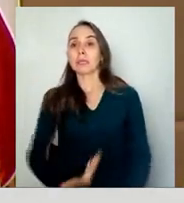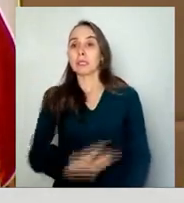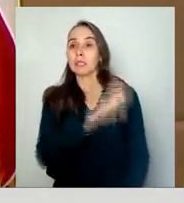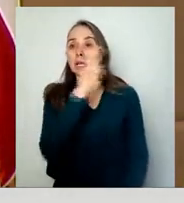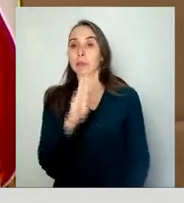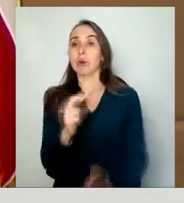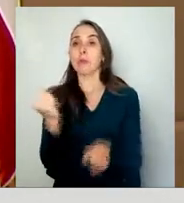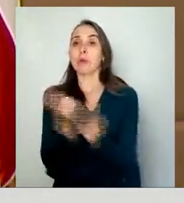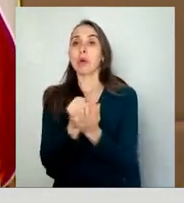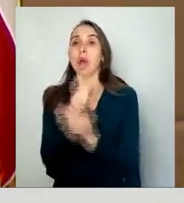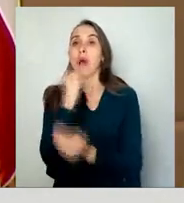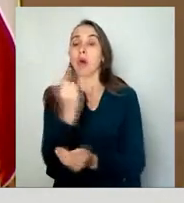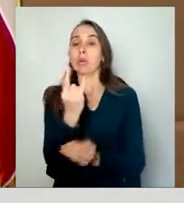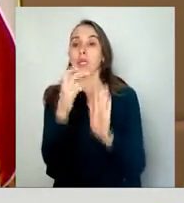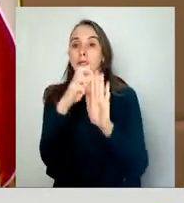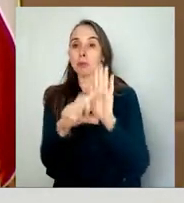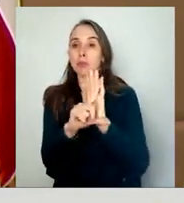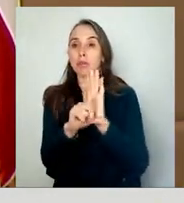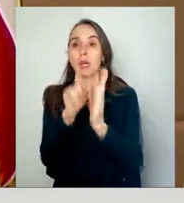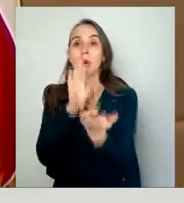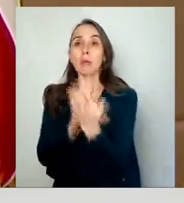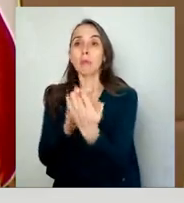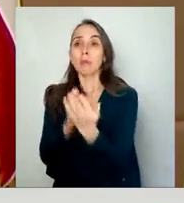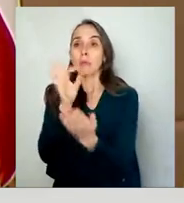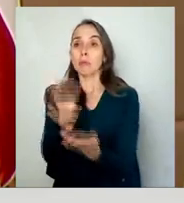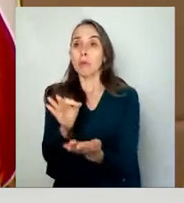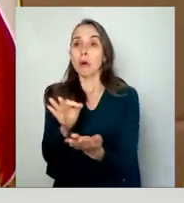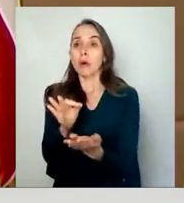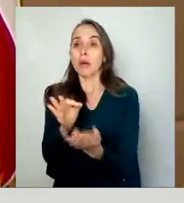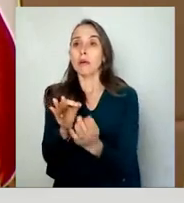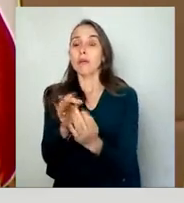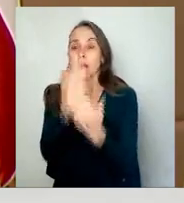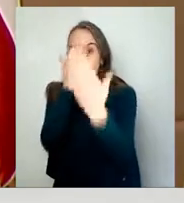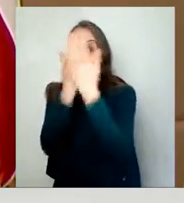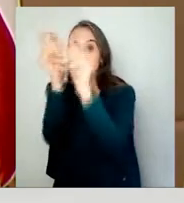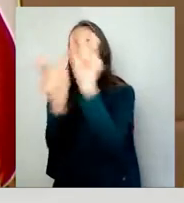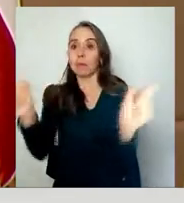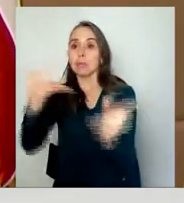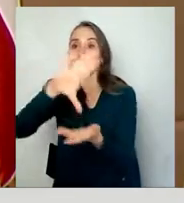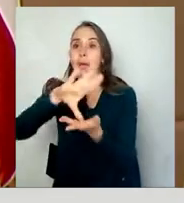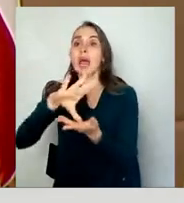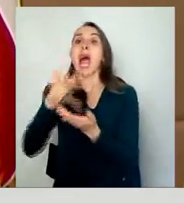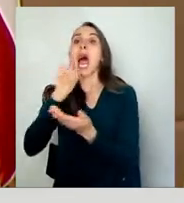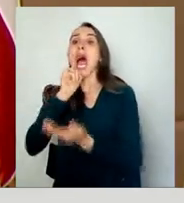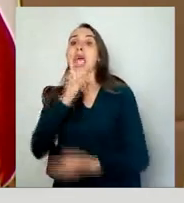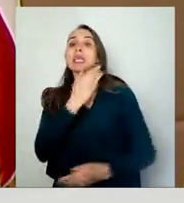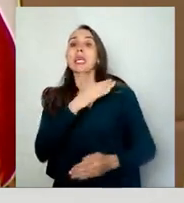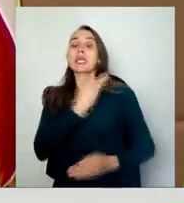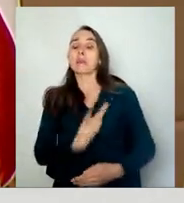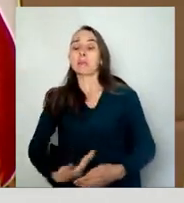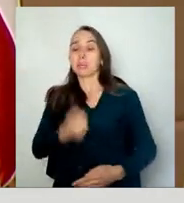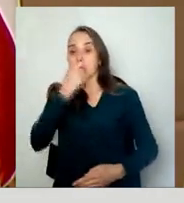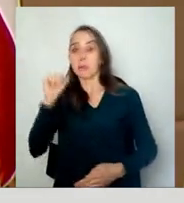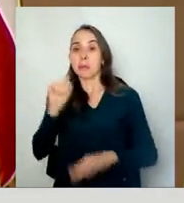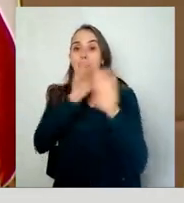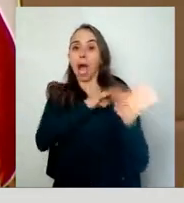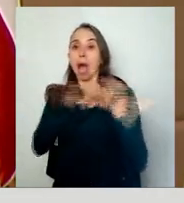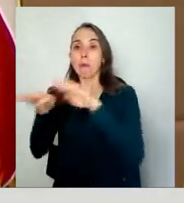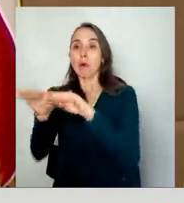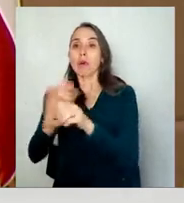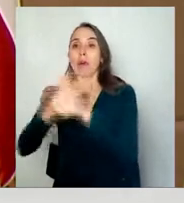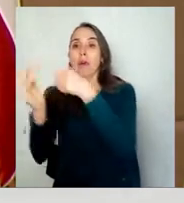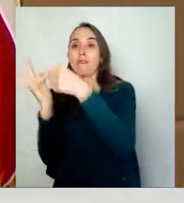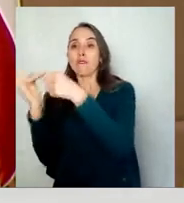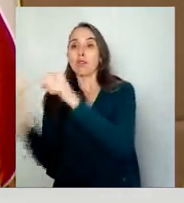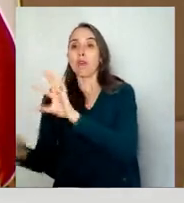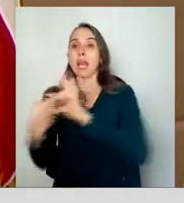urgencia para que queden evidencia delante del país del lado de quién está del lado de las fundaciones ligadas a